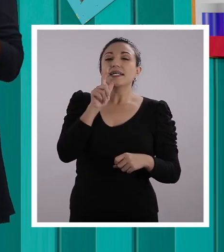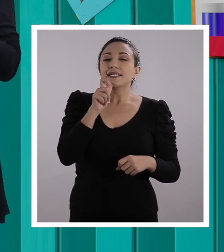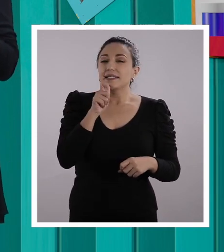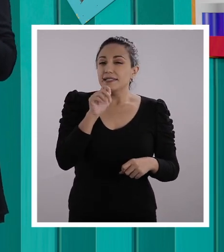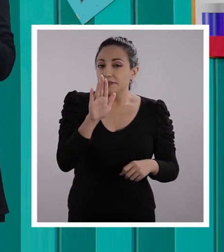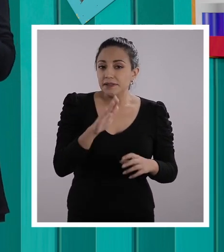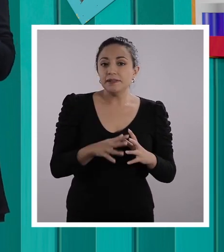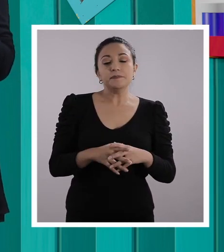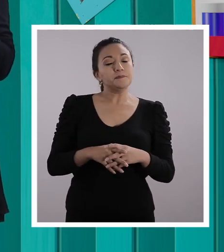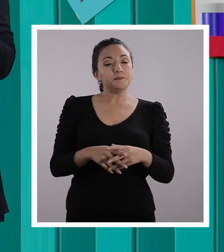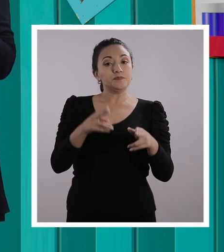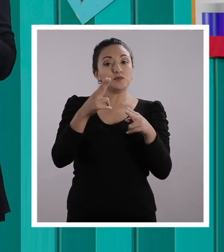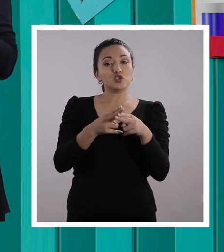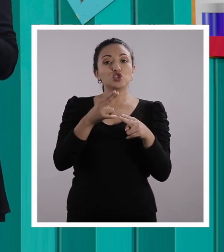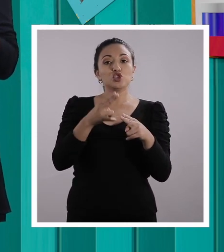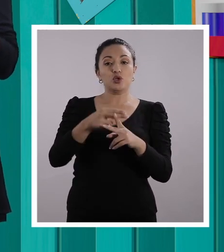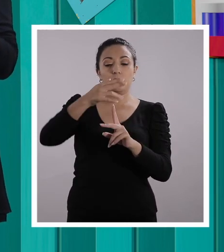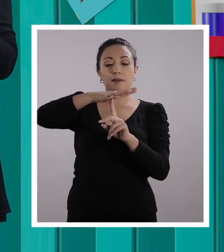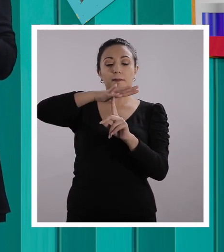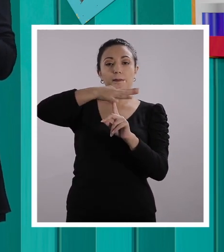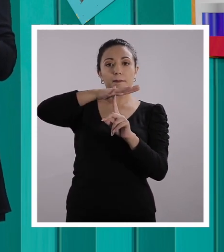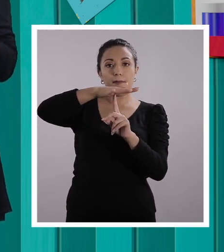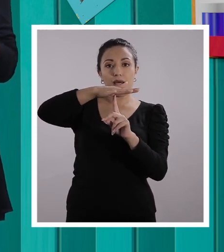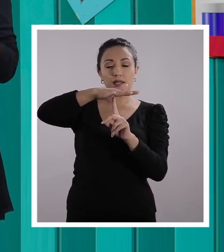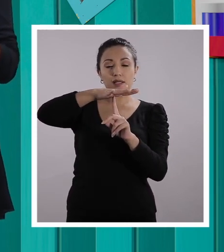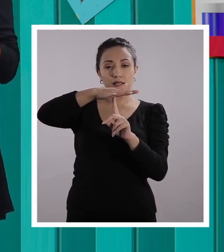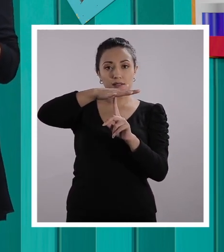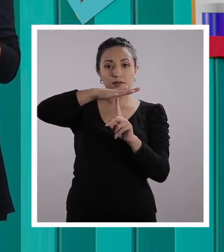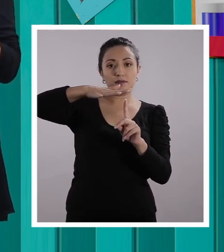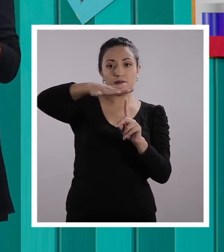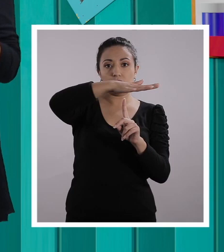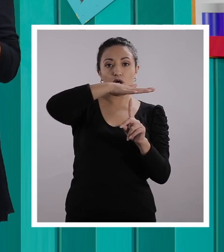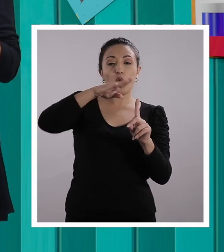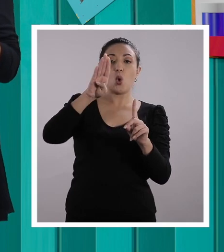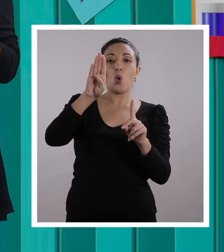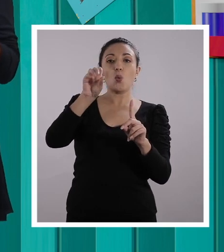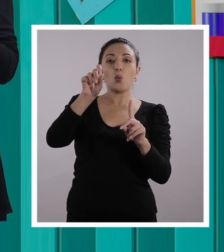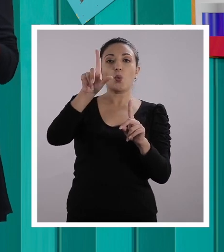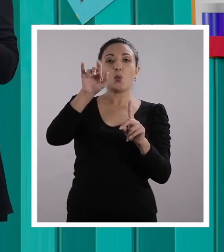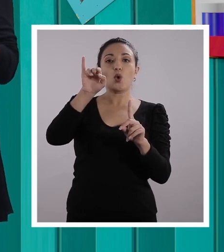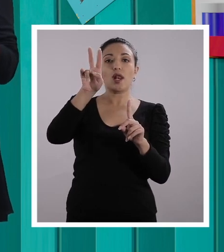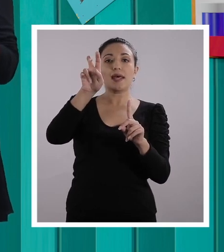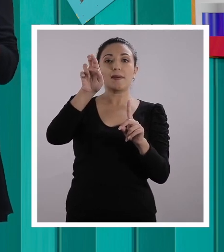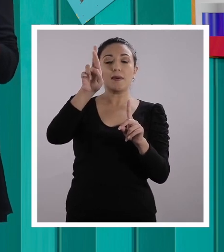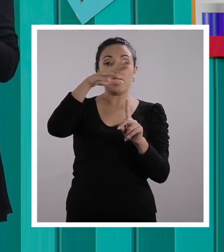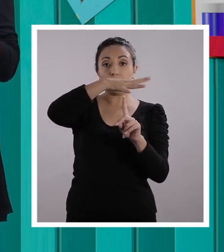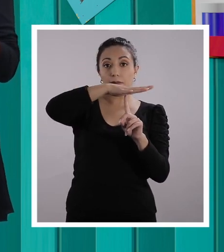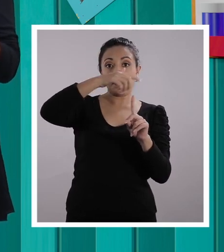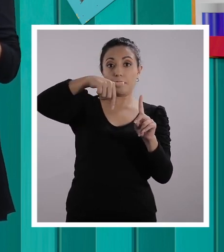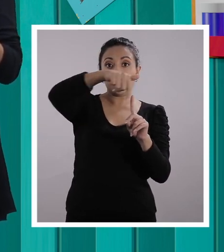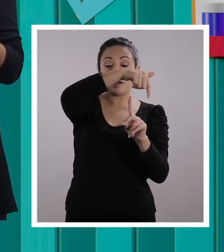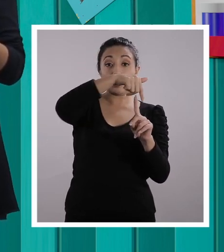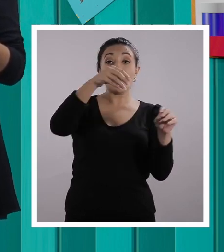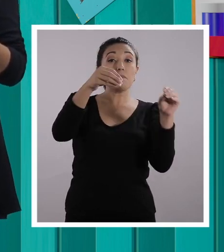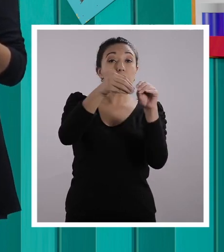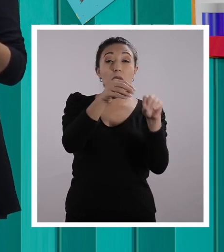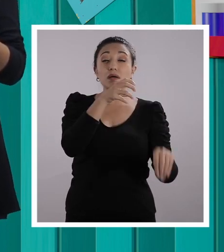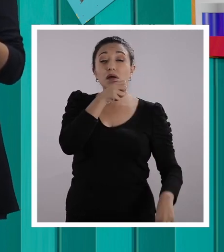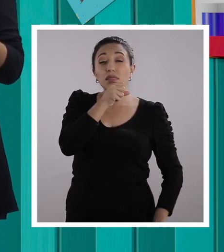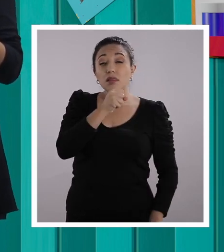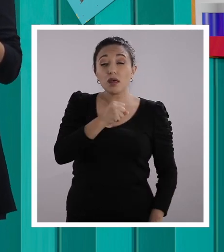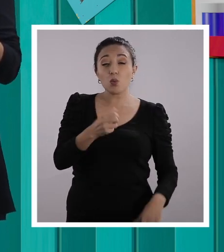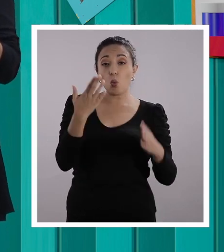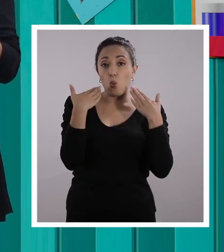si se escuchen se llama también el parque seminario o parque bolívar es el más antiguo